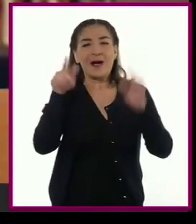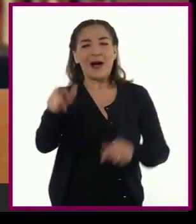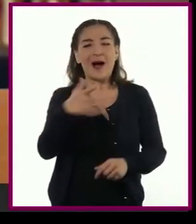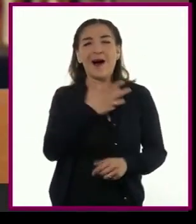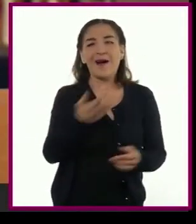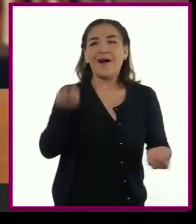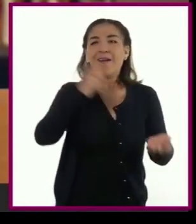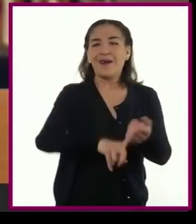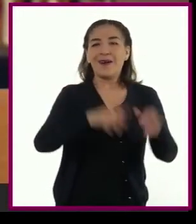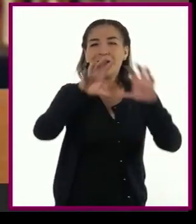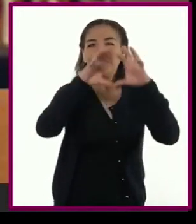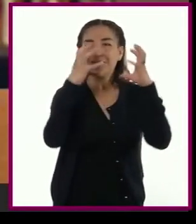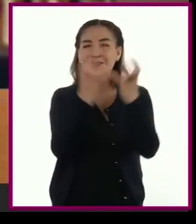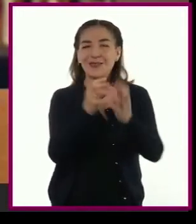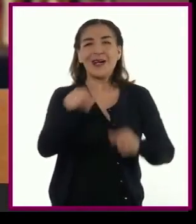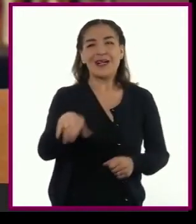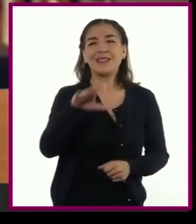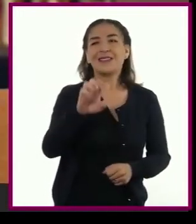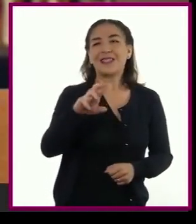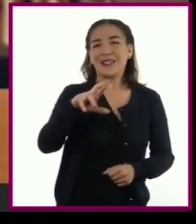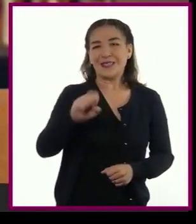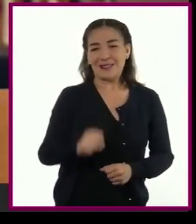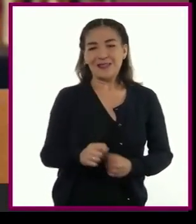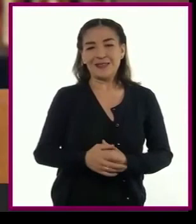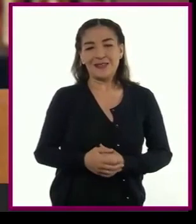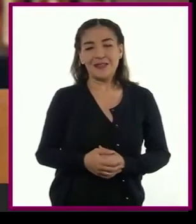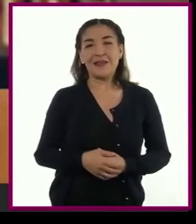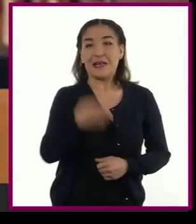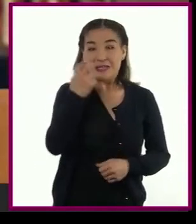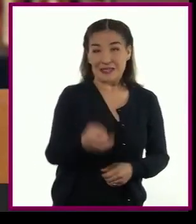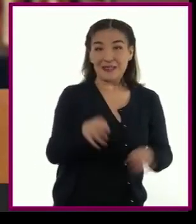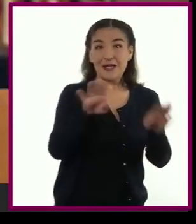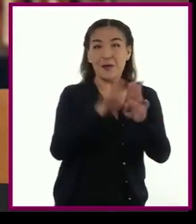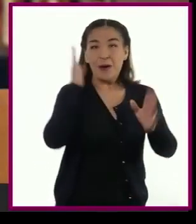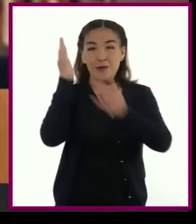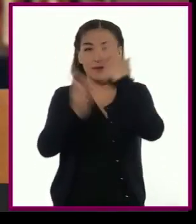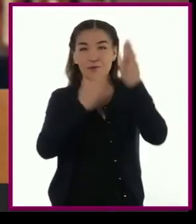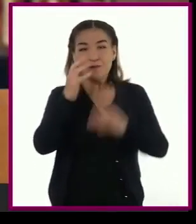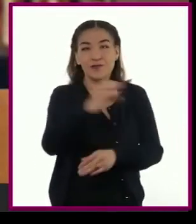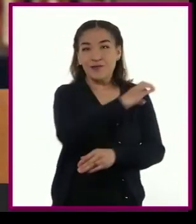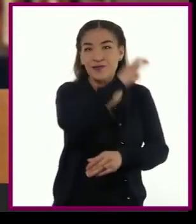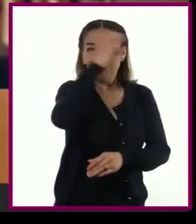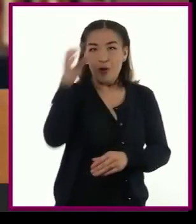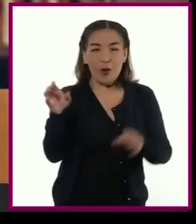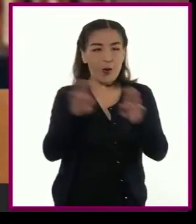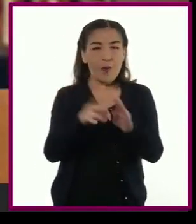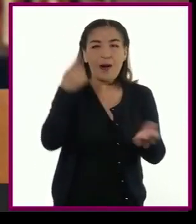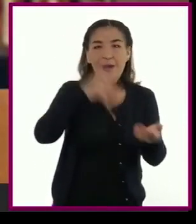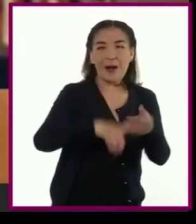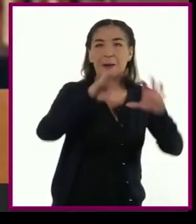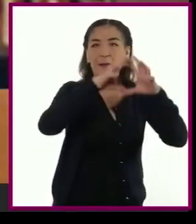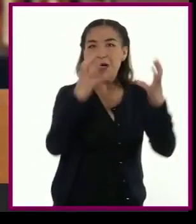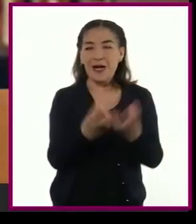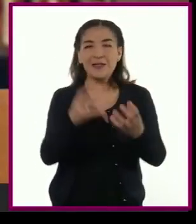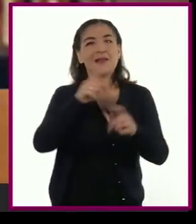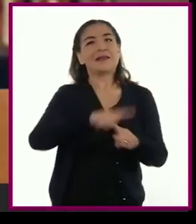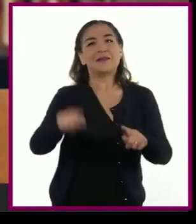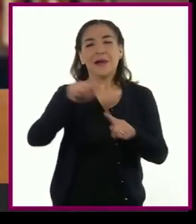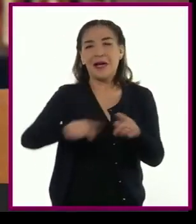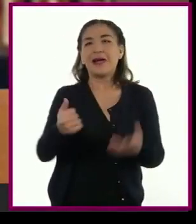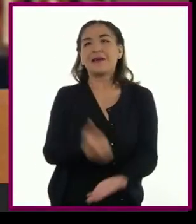pequeño astro Ceres. La astronomía me dio la oportunidad de aplicar mis